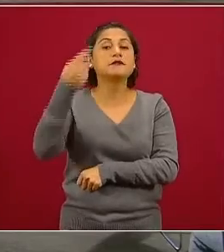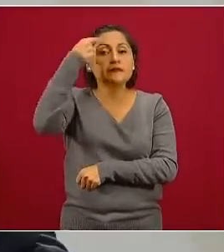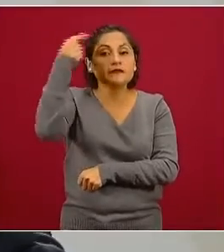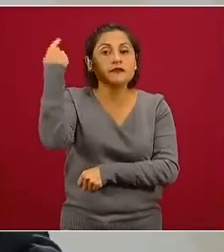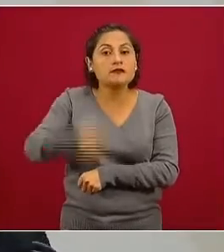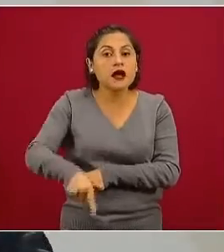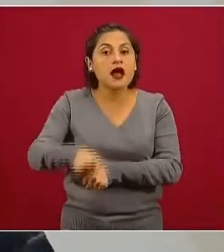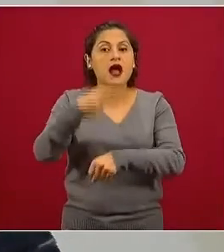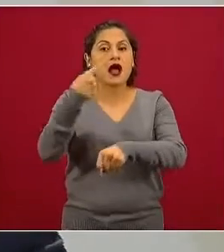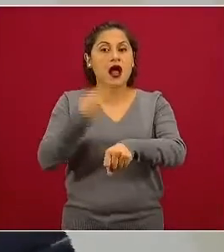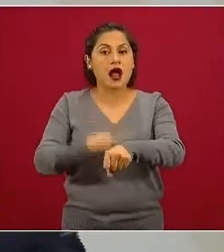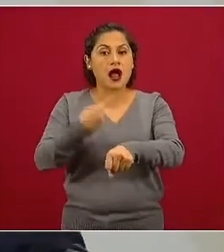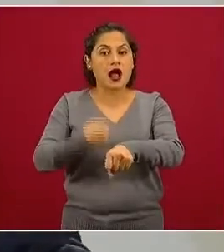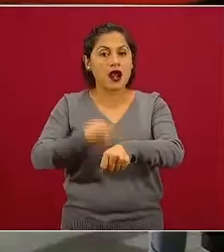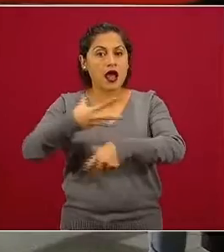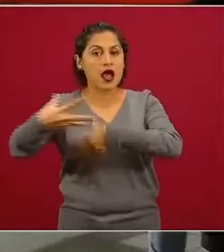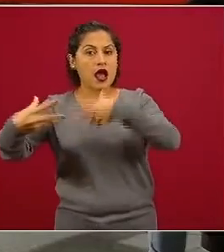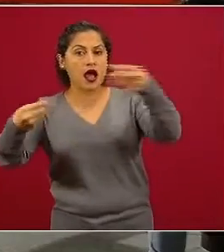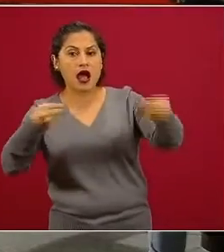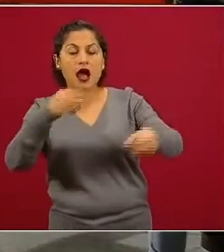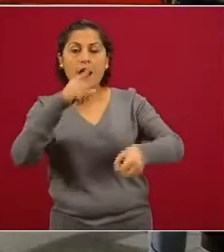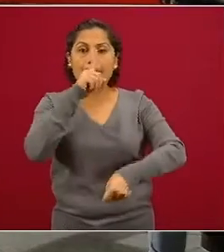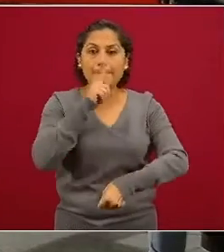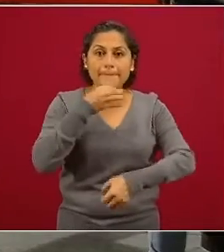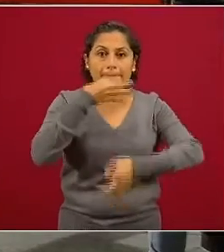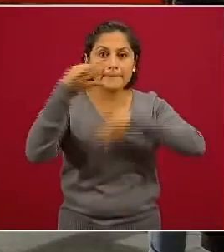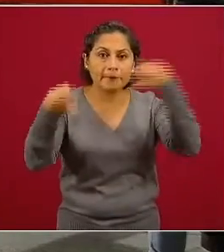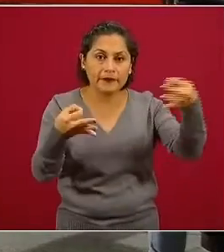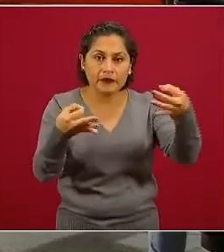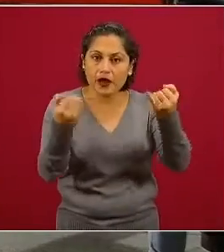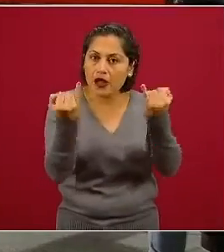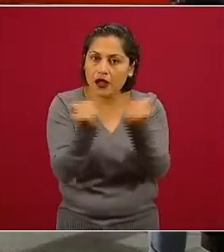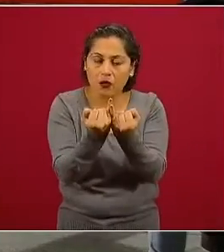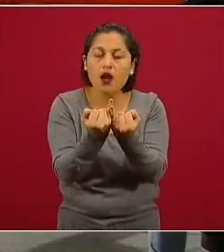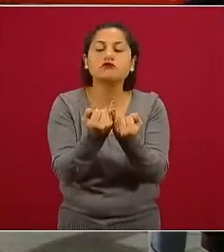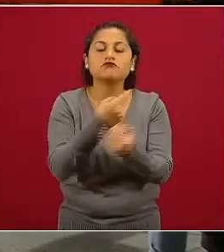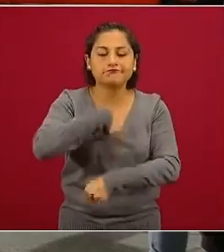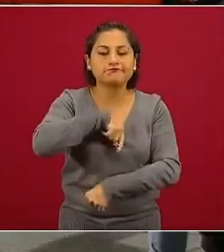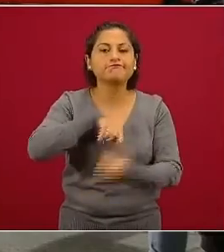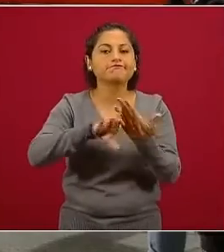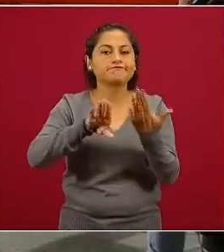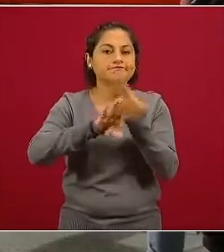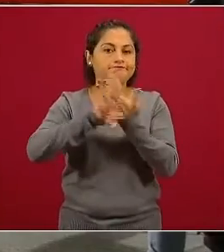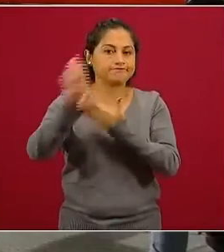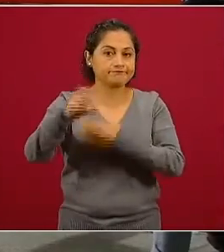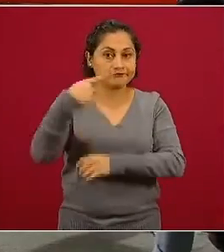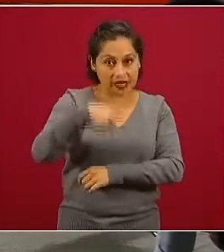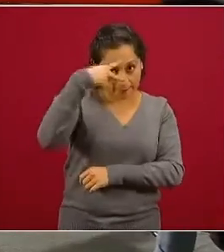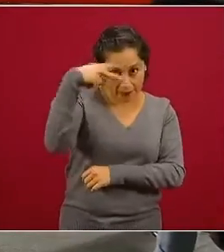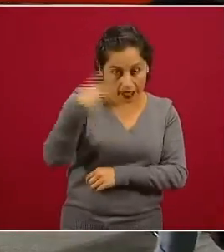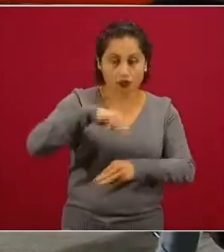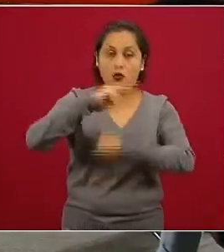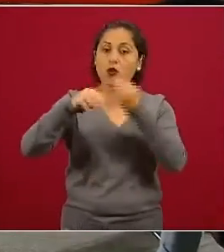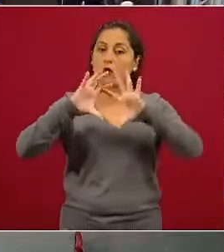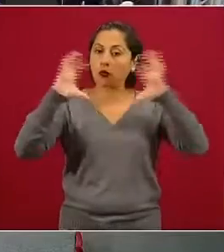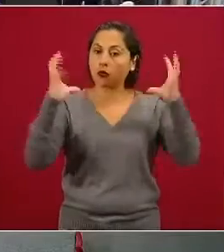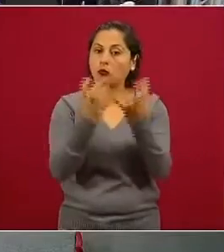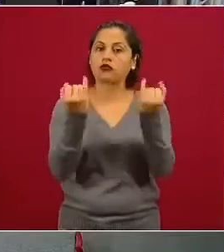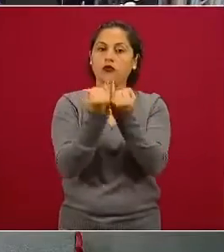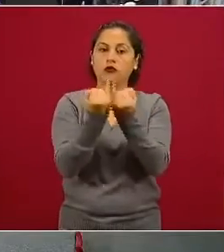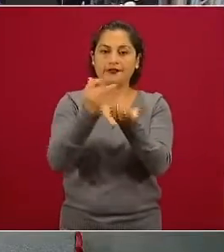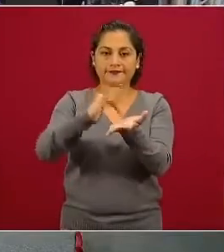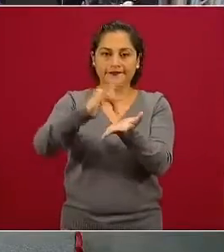el proceso de salida de la pandemia, exactamente la curva que nos enseñaban antes. Eso es un problema que desafortunadamente tenemos